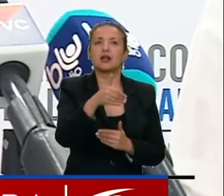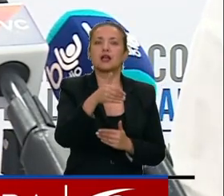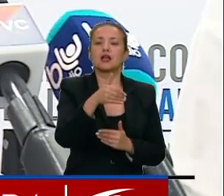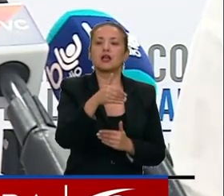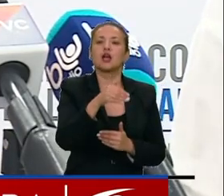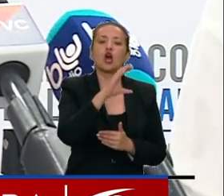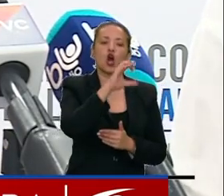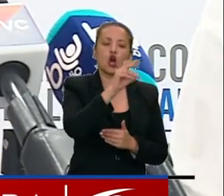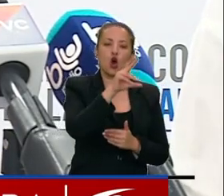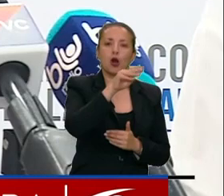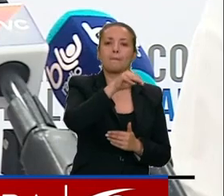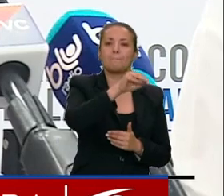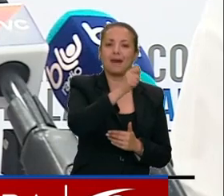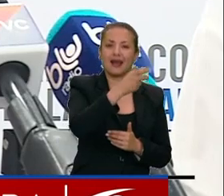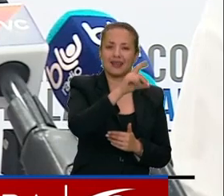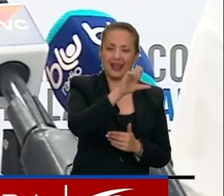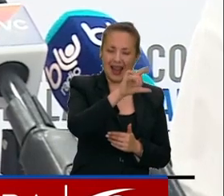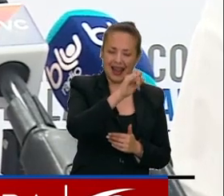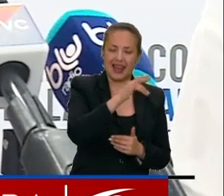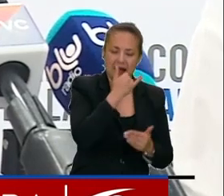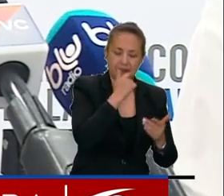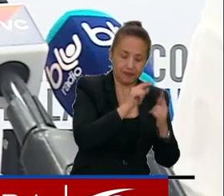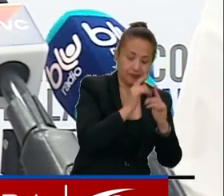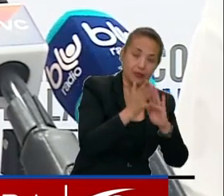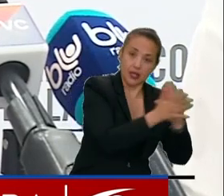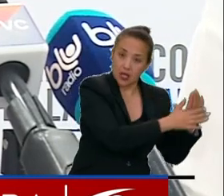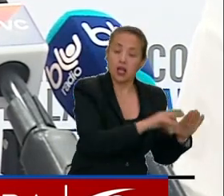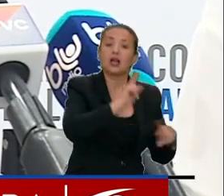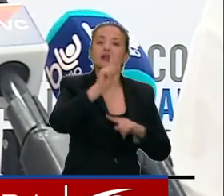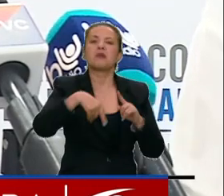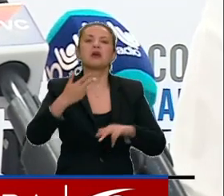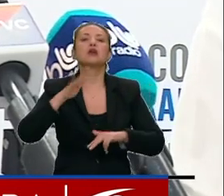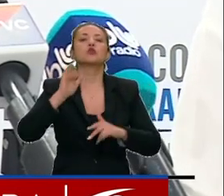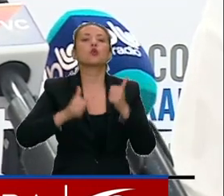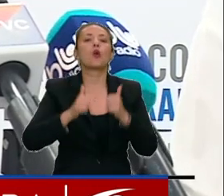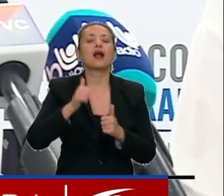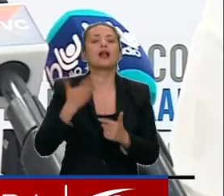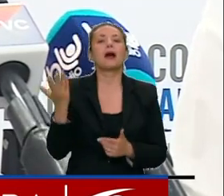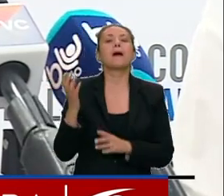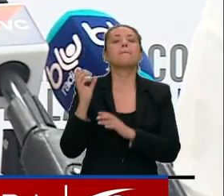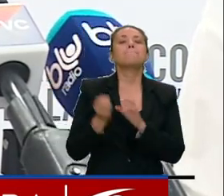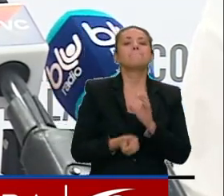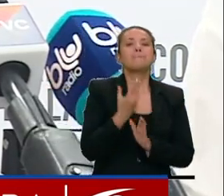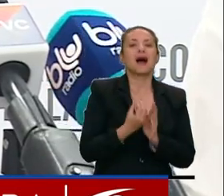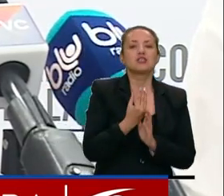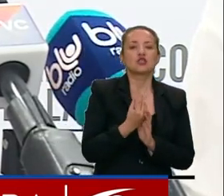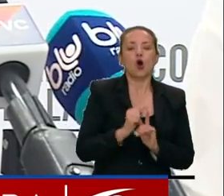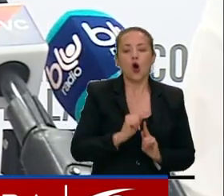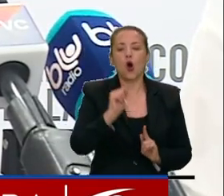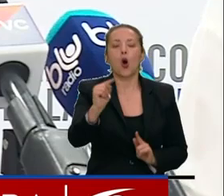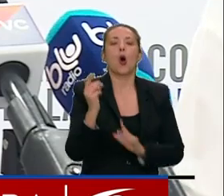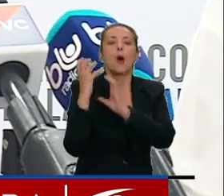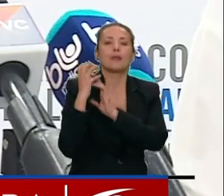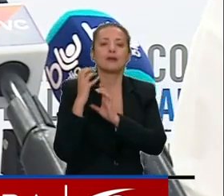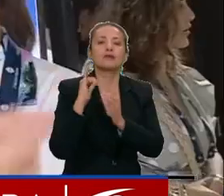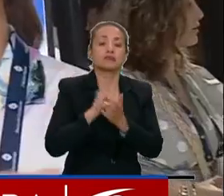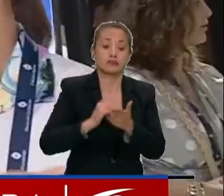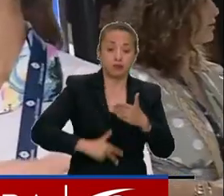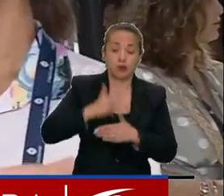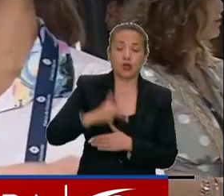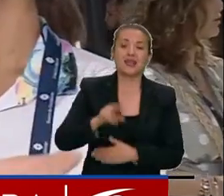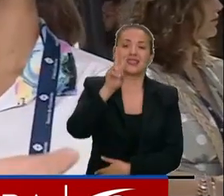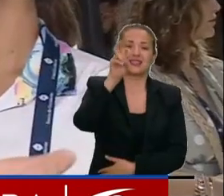Cor Magdalena. Tenemos también proyectos que están en estructuración como Pasto Popayán, un proyecto de 7.5 billones.